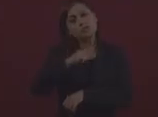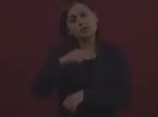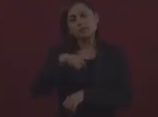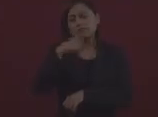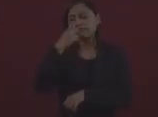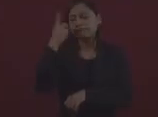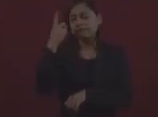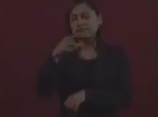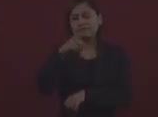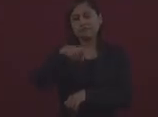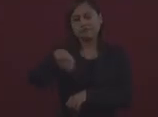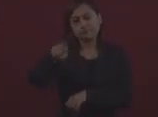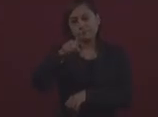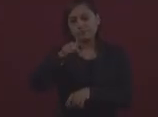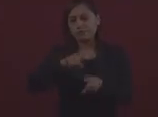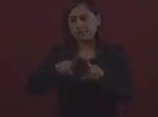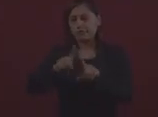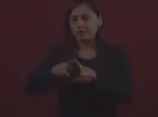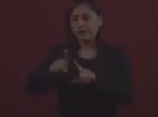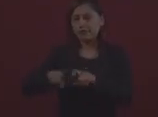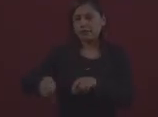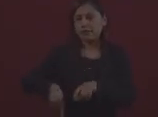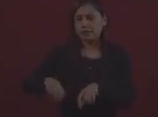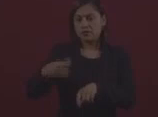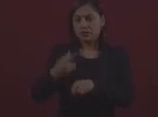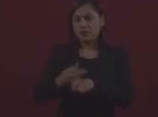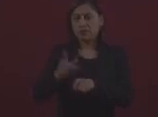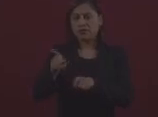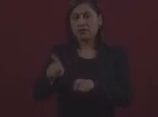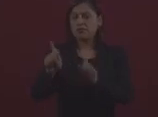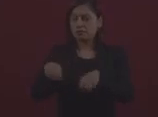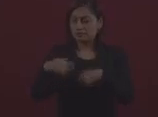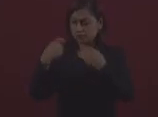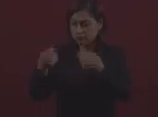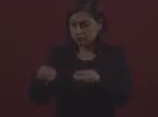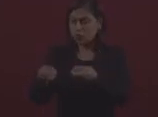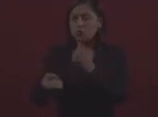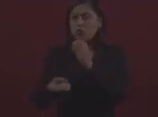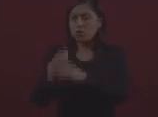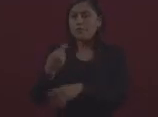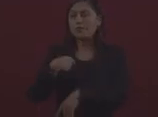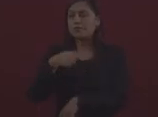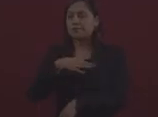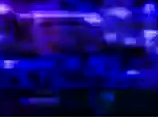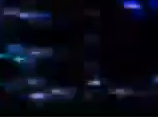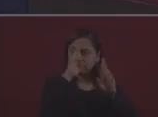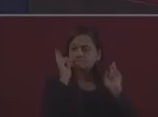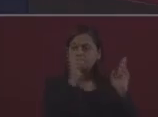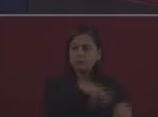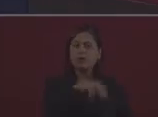que entran y también mi saludo y respeto a los que se van.